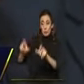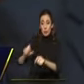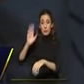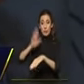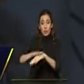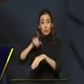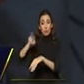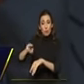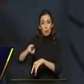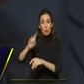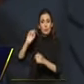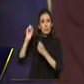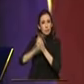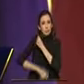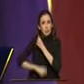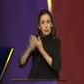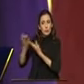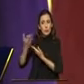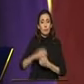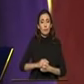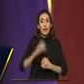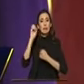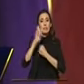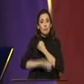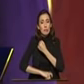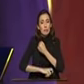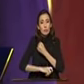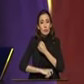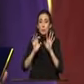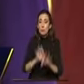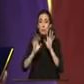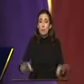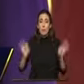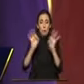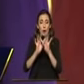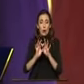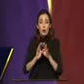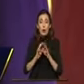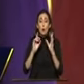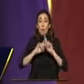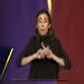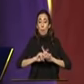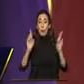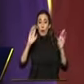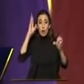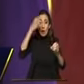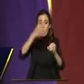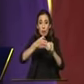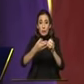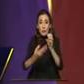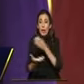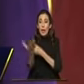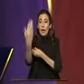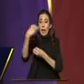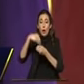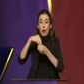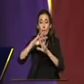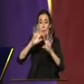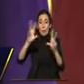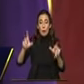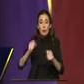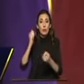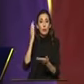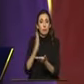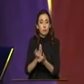sanción respectiva. Insisto, la sanción es fundamental, pero nuestro principal objetivo es prevenir la